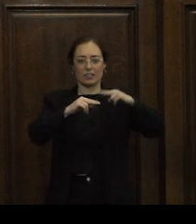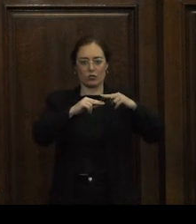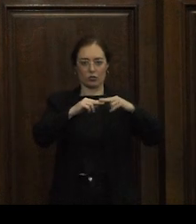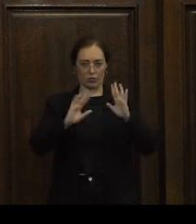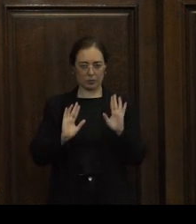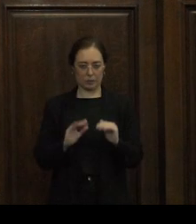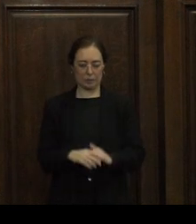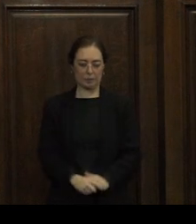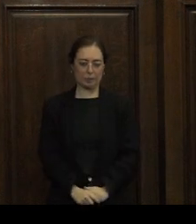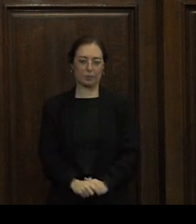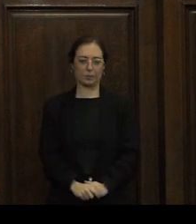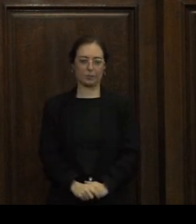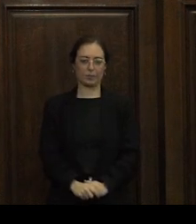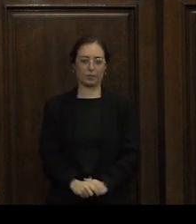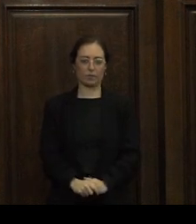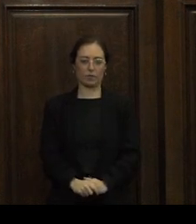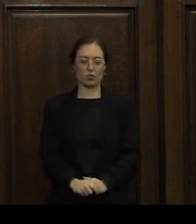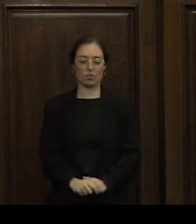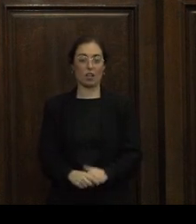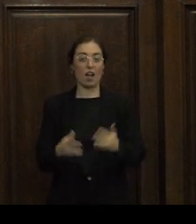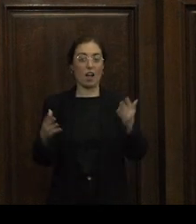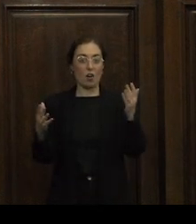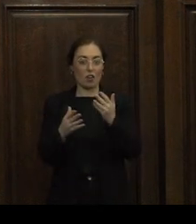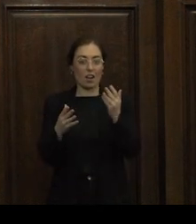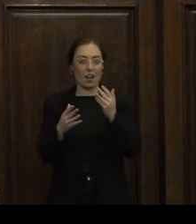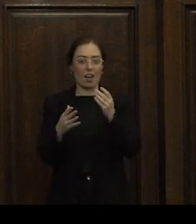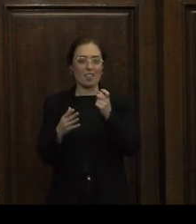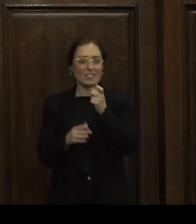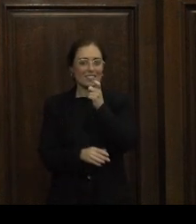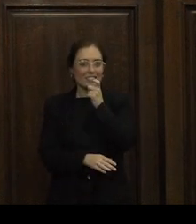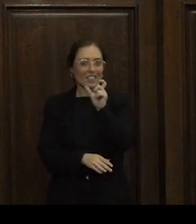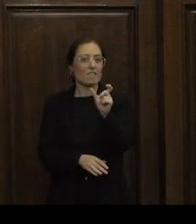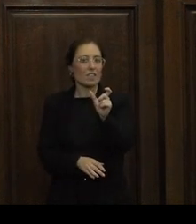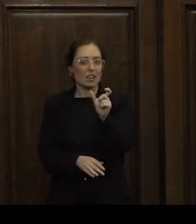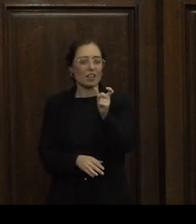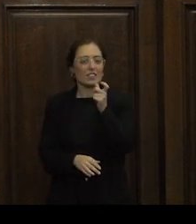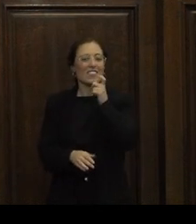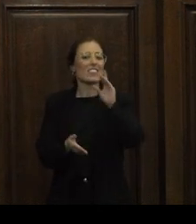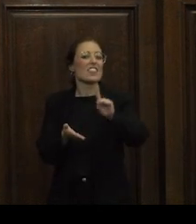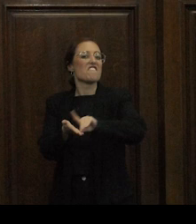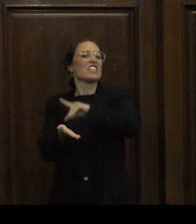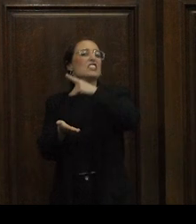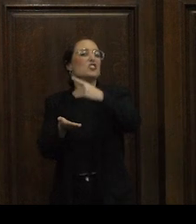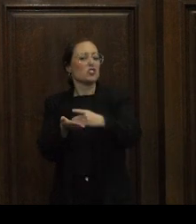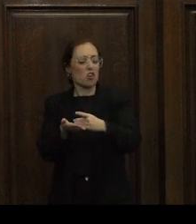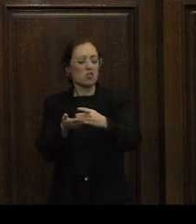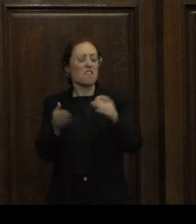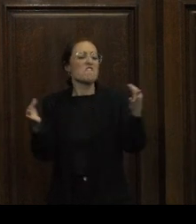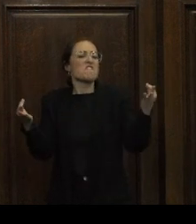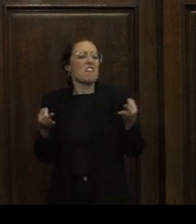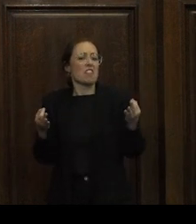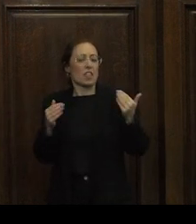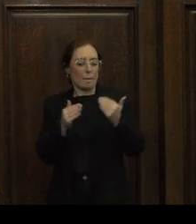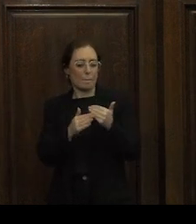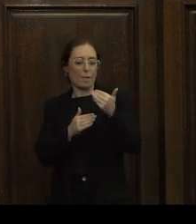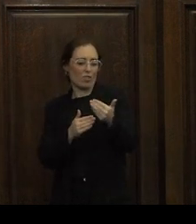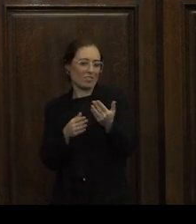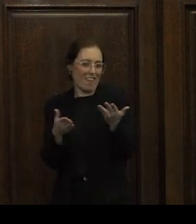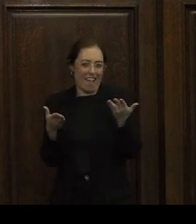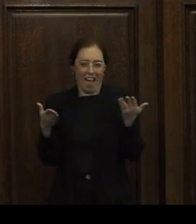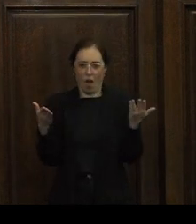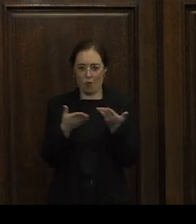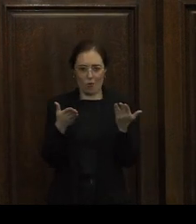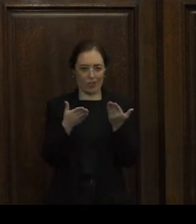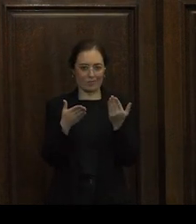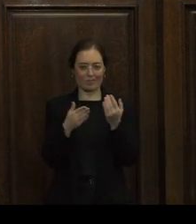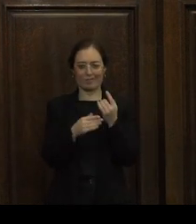tecnologías. La definición de posverdad, ¿no? Esa palabra este neologismo, ¿no? Postverdad, que también es muy